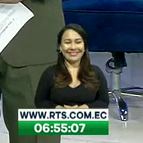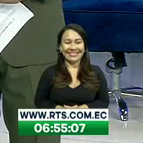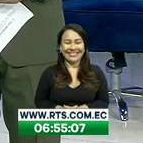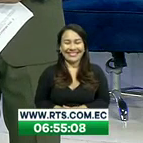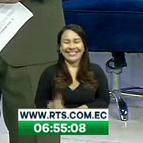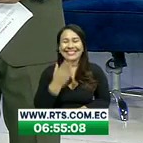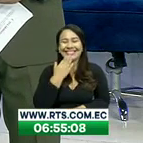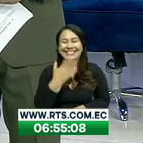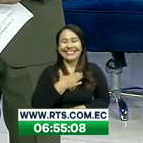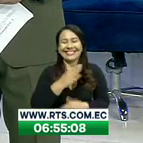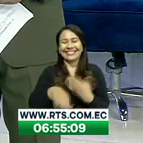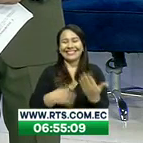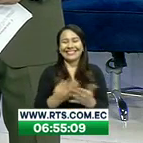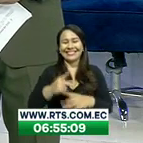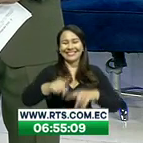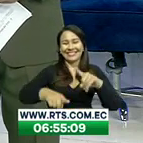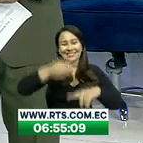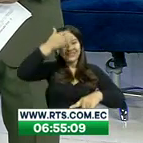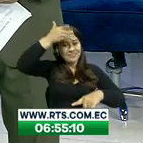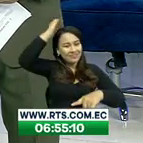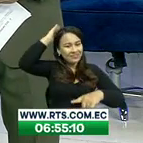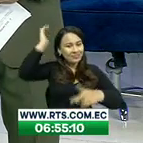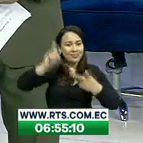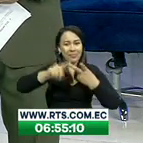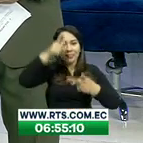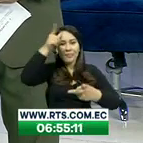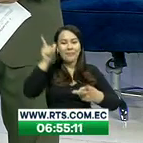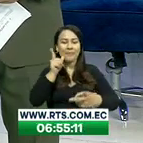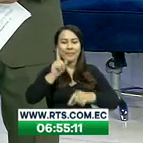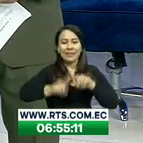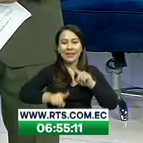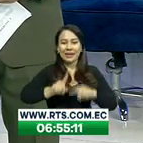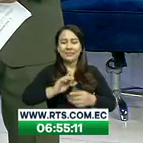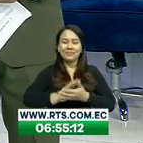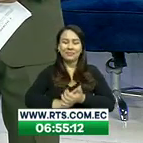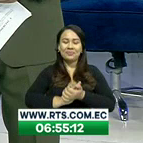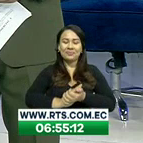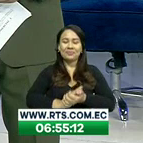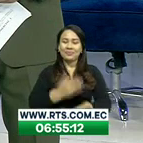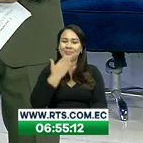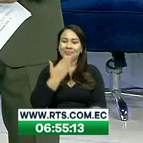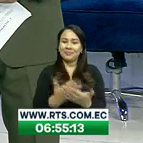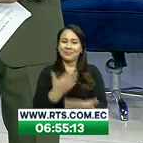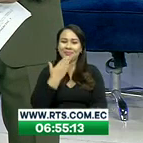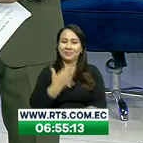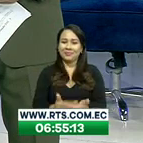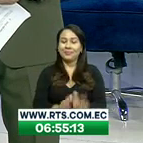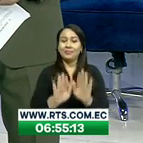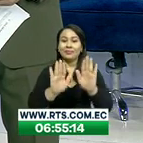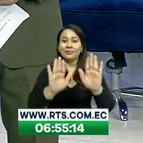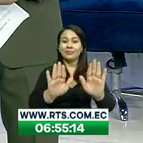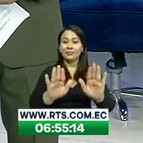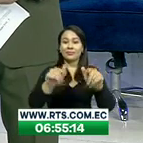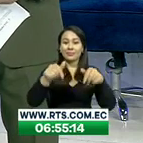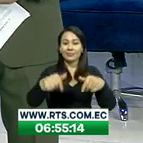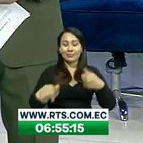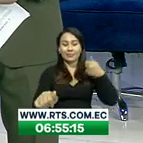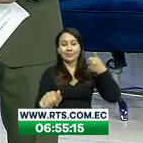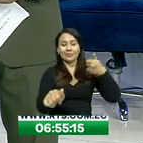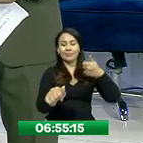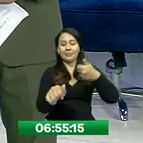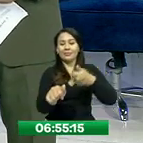¿Qué tal, Luisa, José Luis y amigos? Muy buen día. Gracias, gracias. Les comento, se acercan